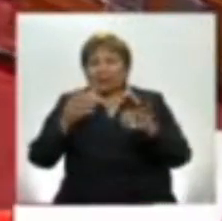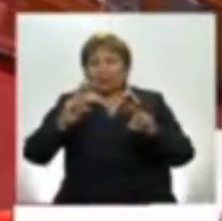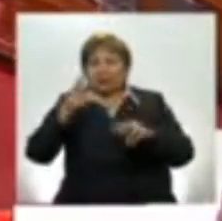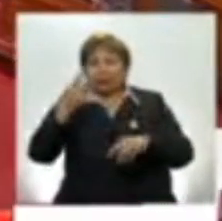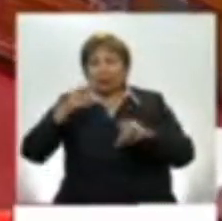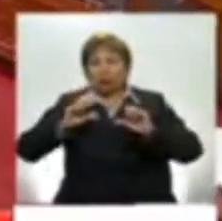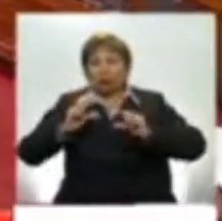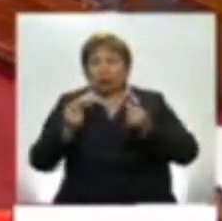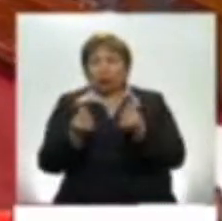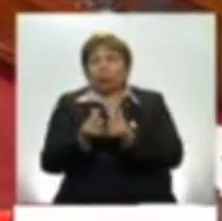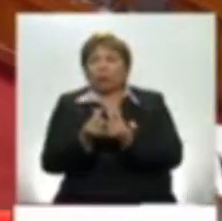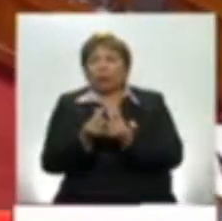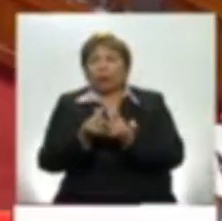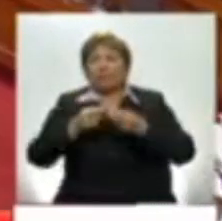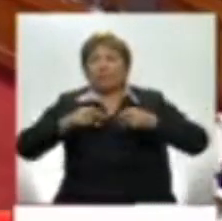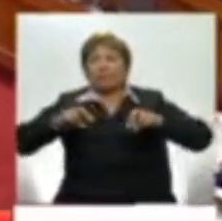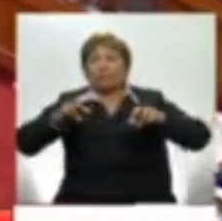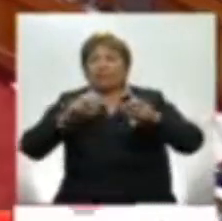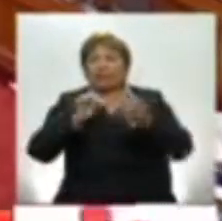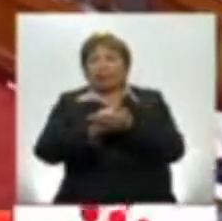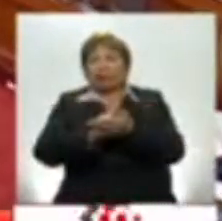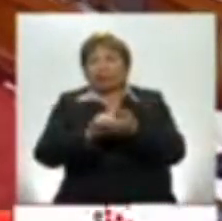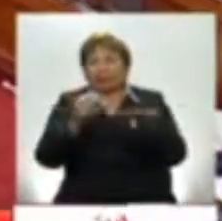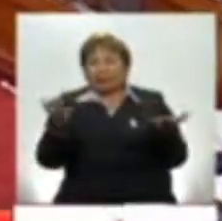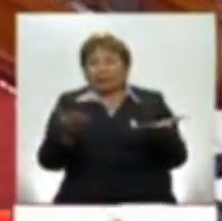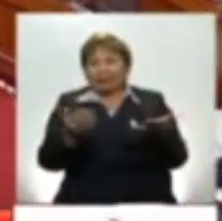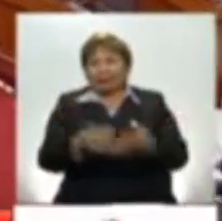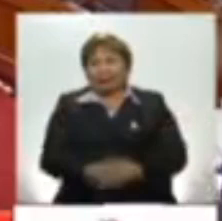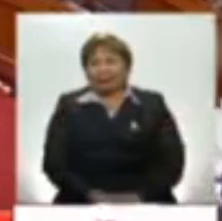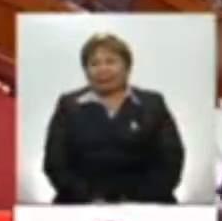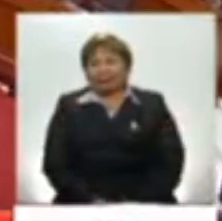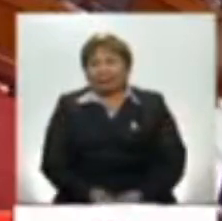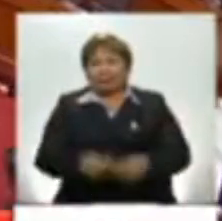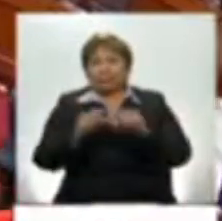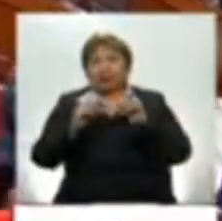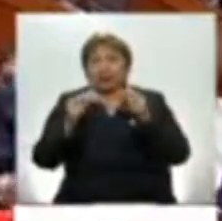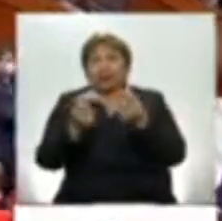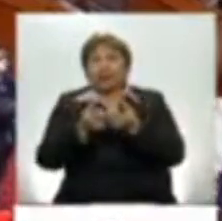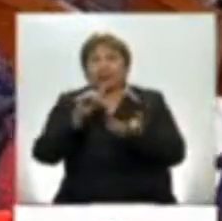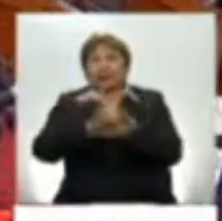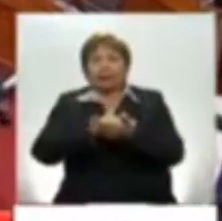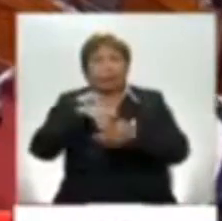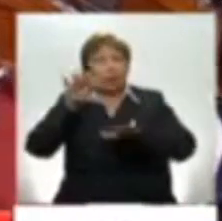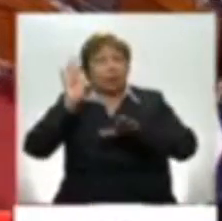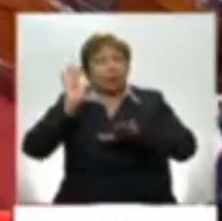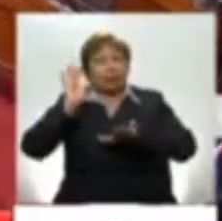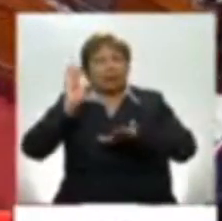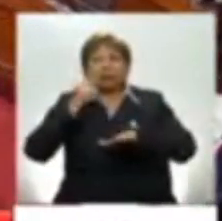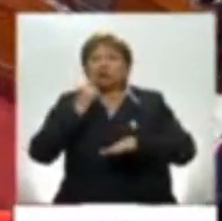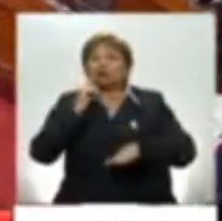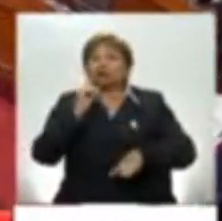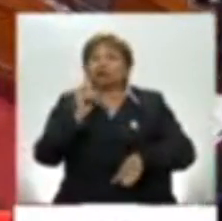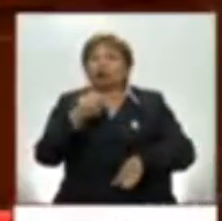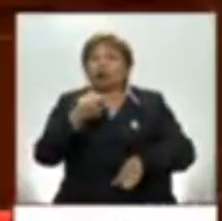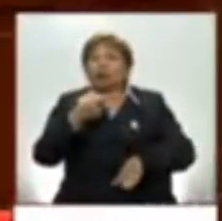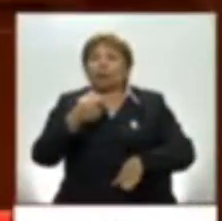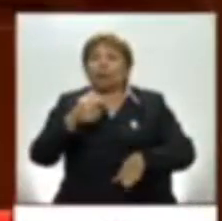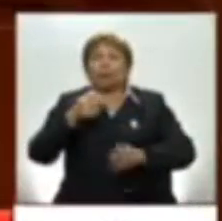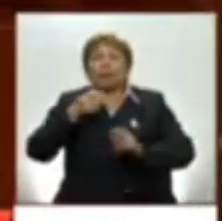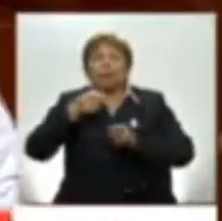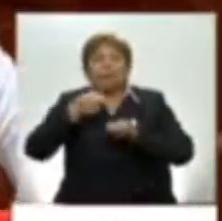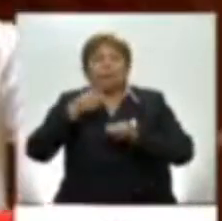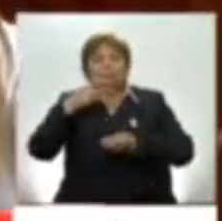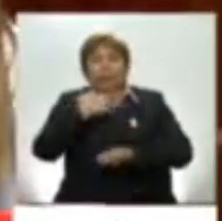segundo grupo de parlamentarios. Recordar que las bancadas que han juramentado son Fuerza